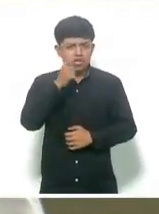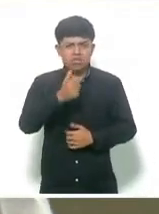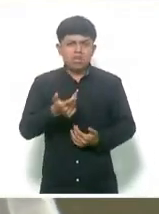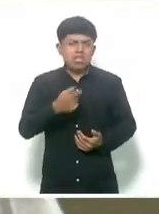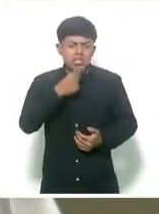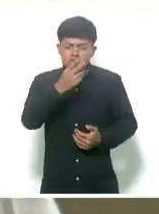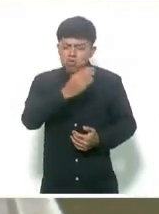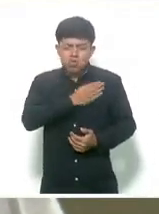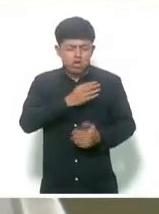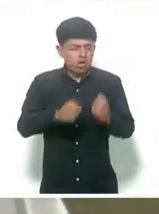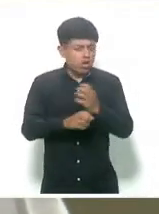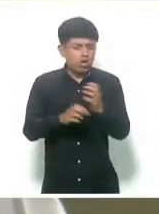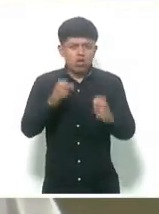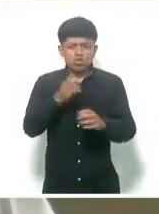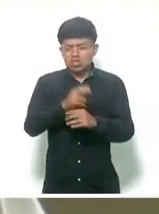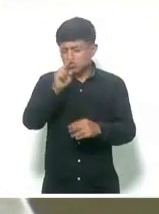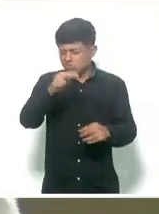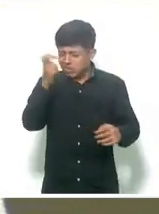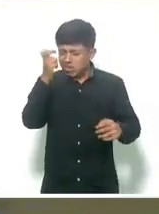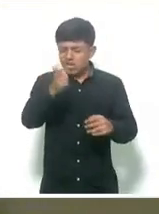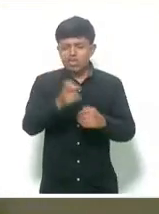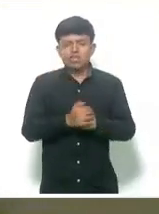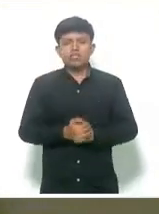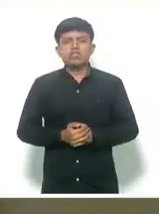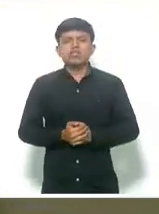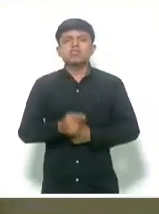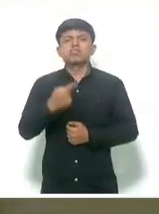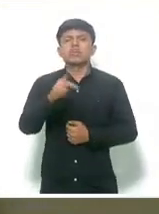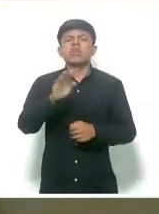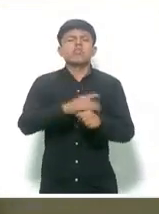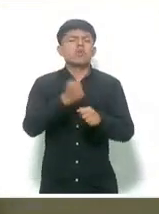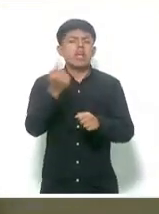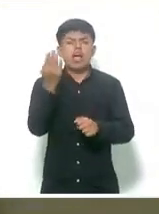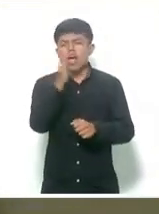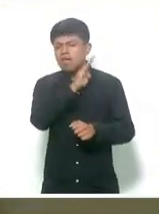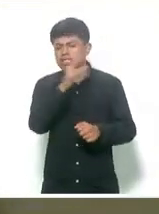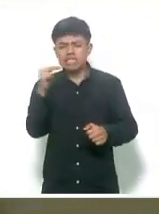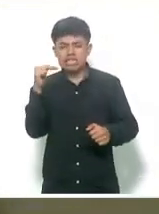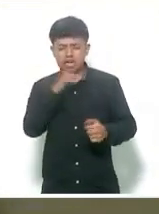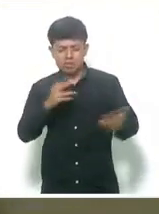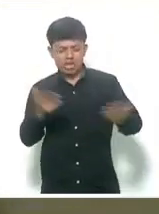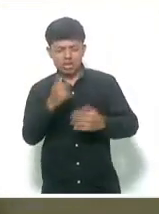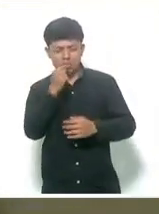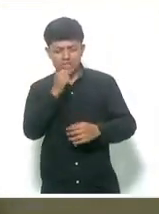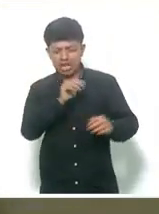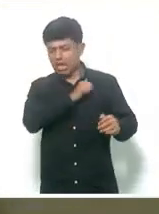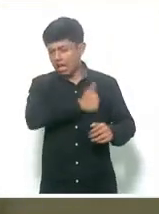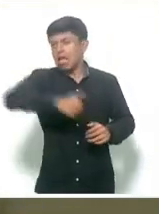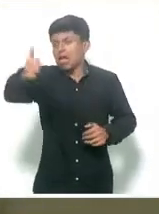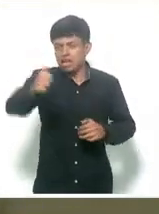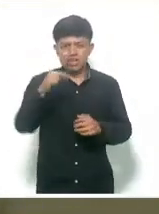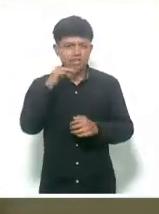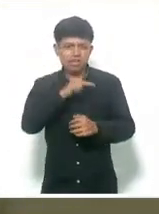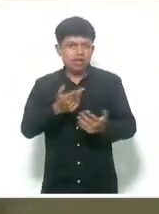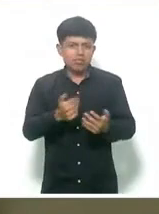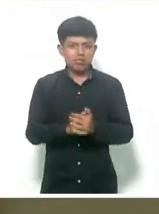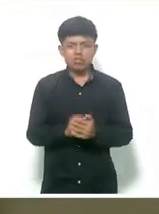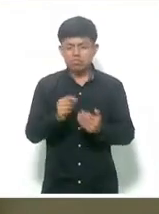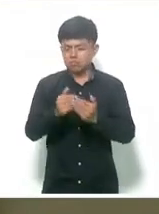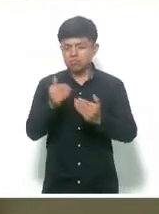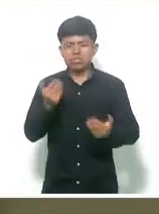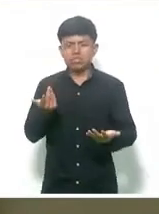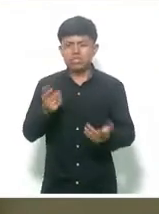ocasiones Por qué en algunas acciones Sí se ven las reacciones inmediatas de la acción policial como en este caso Guardia